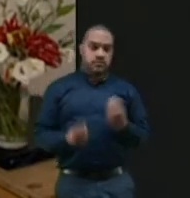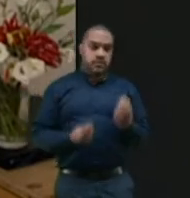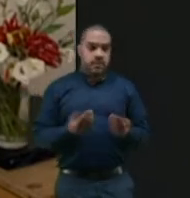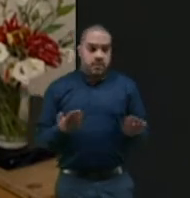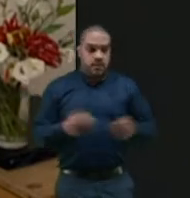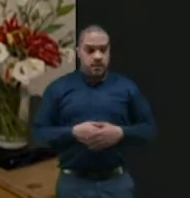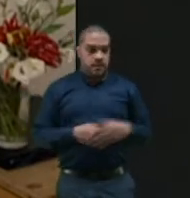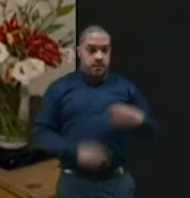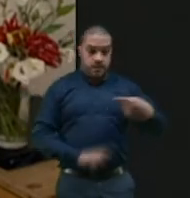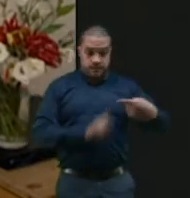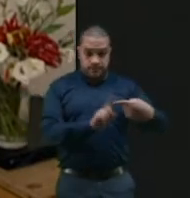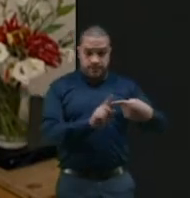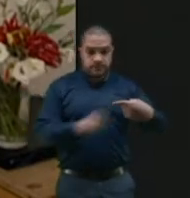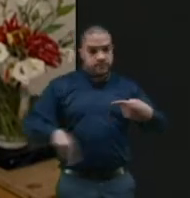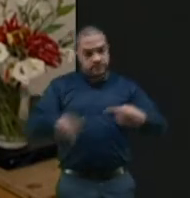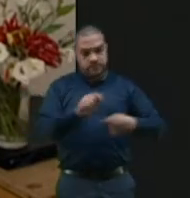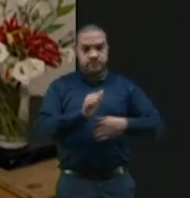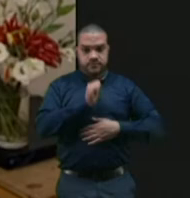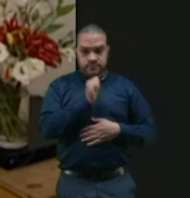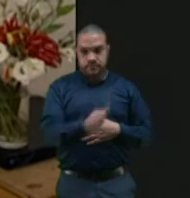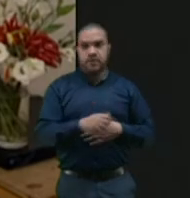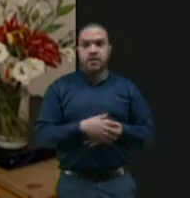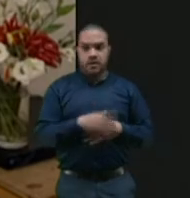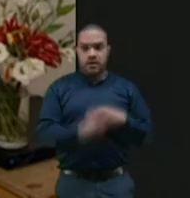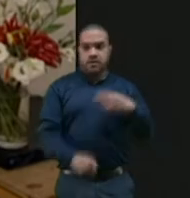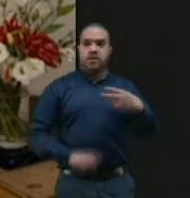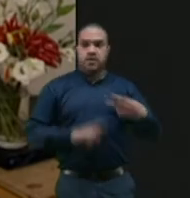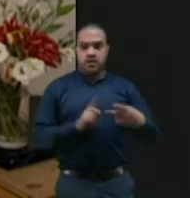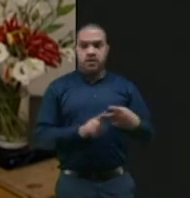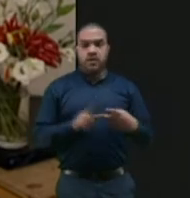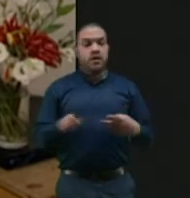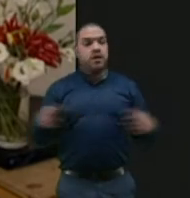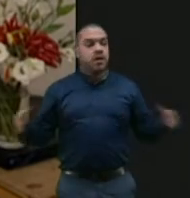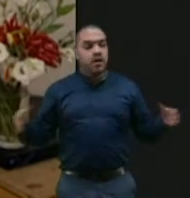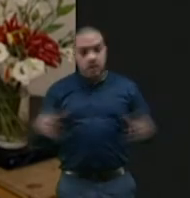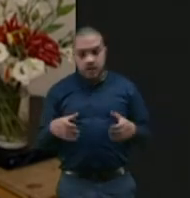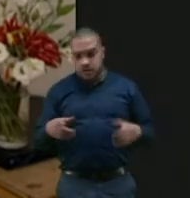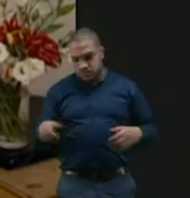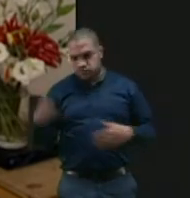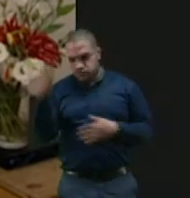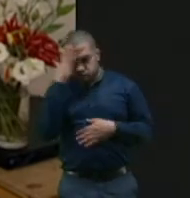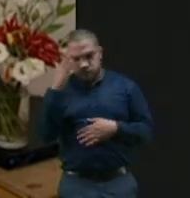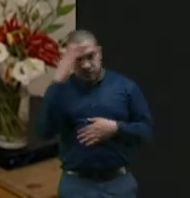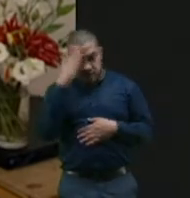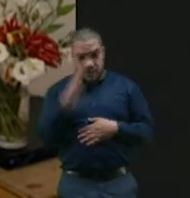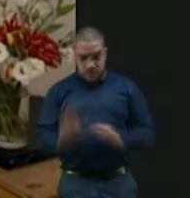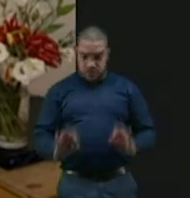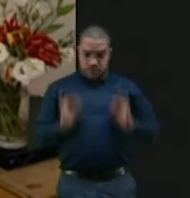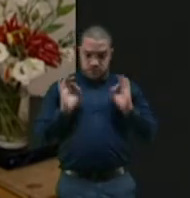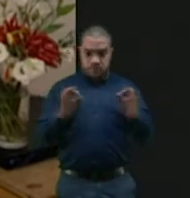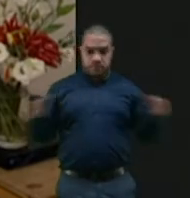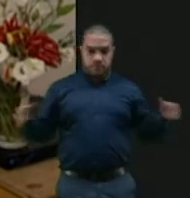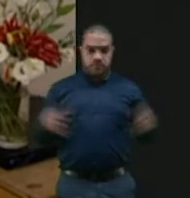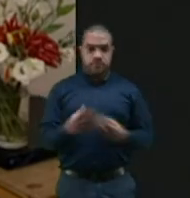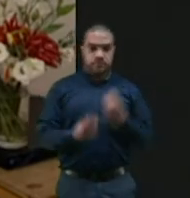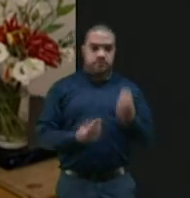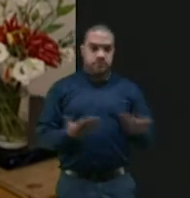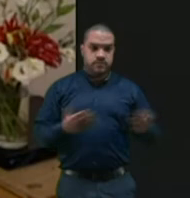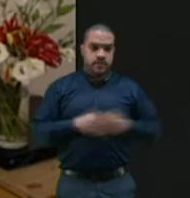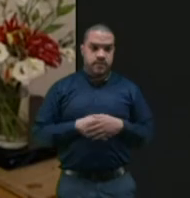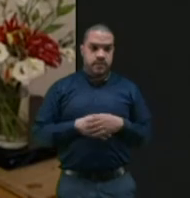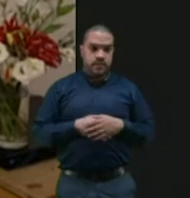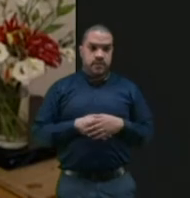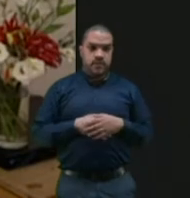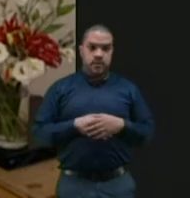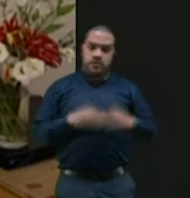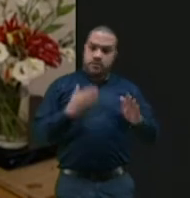dos, es incluso peor. El director ejecutivo sabe que el equipo no está bien y el equipo aún no hace nada para solucionar el problema. Eso